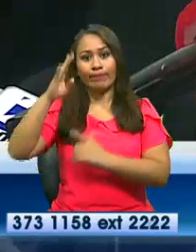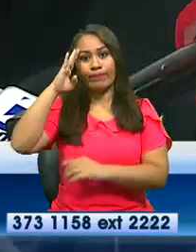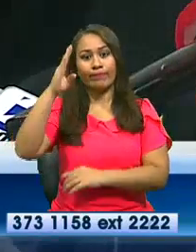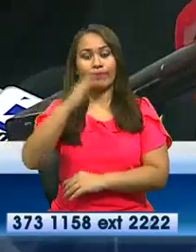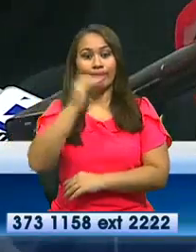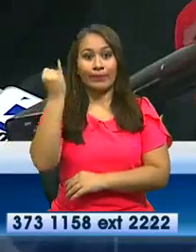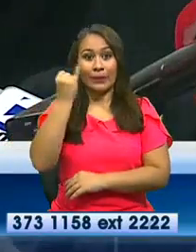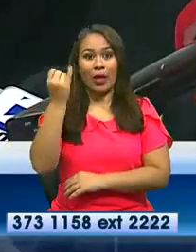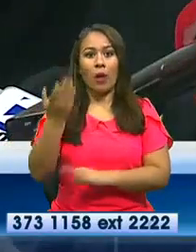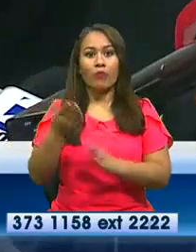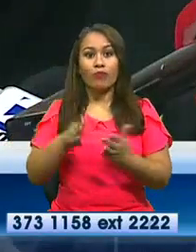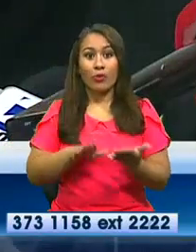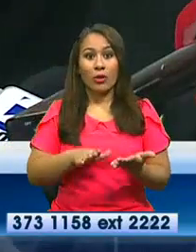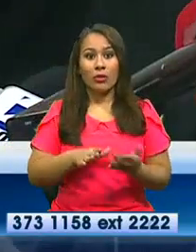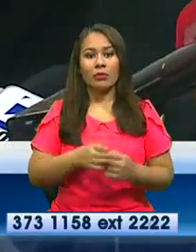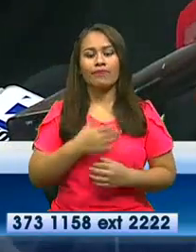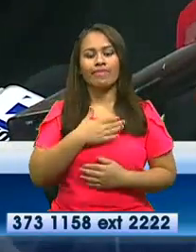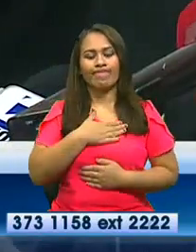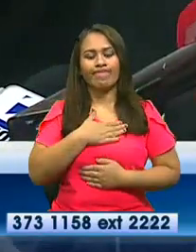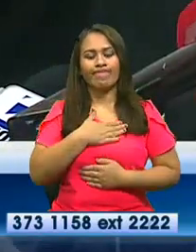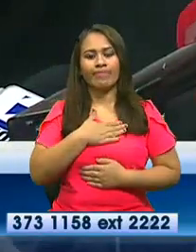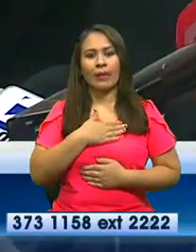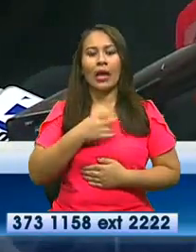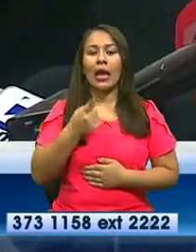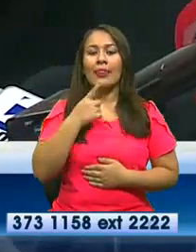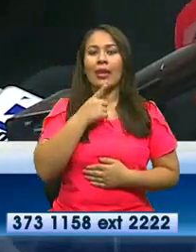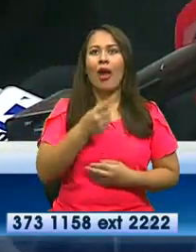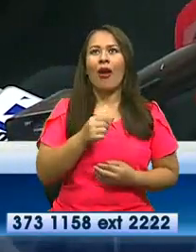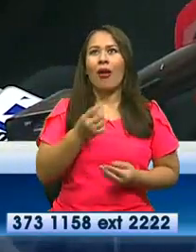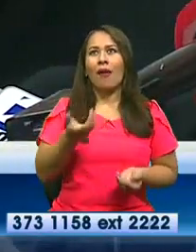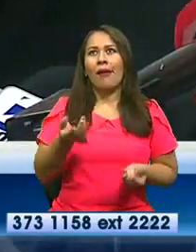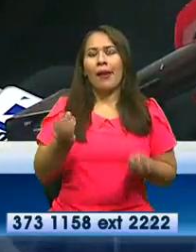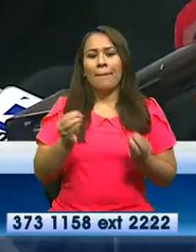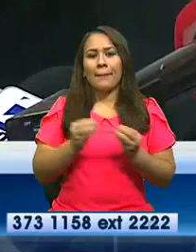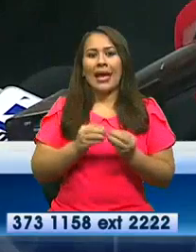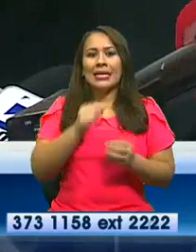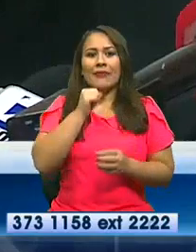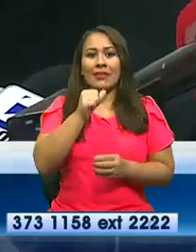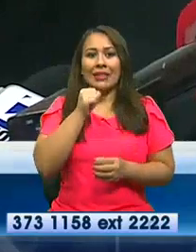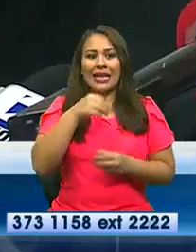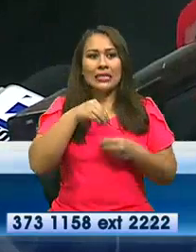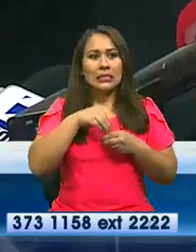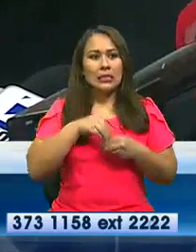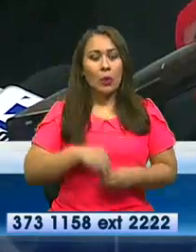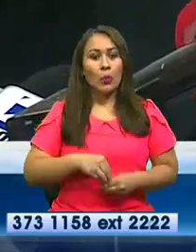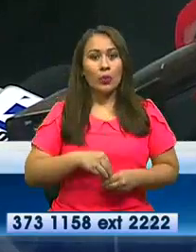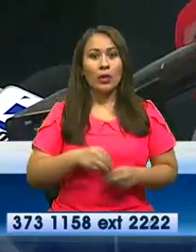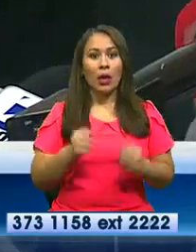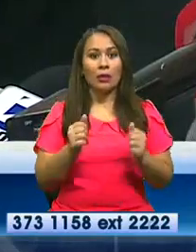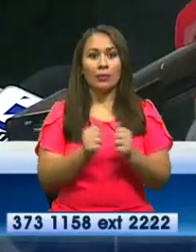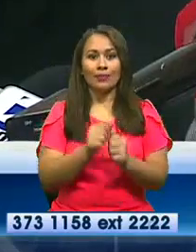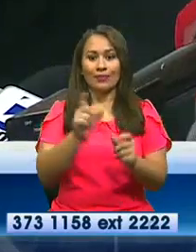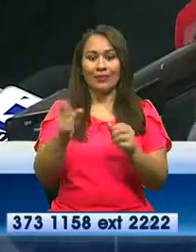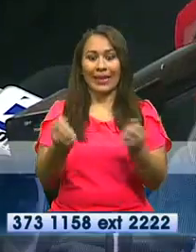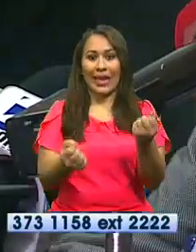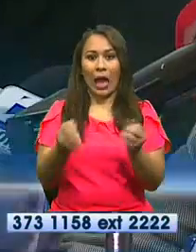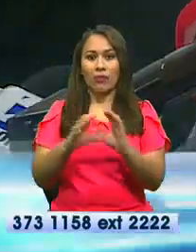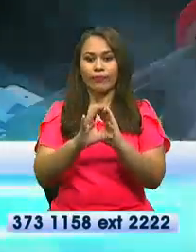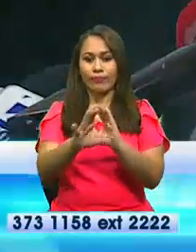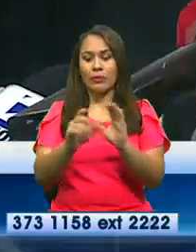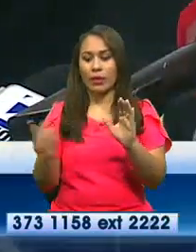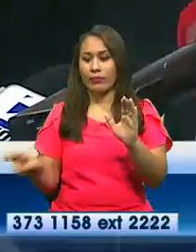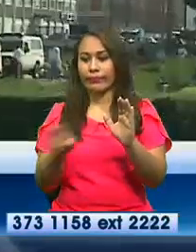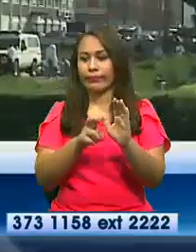estamos preocupados con el mando de que las seguridades para el transporte de nuestro personal, para la movilización, sean las máximas y